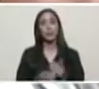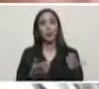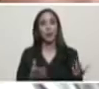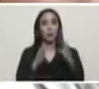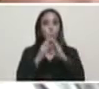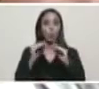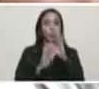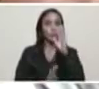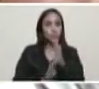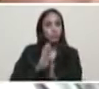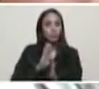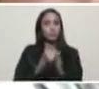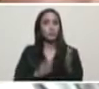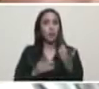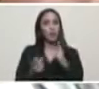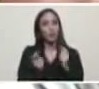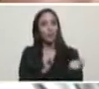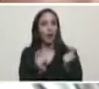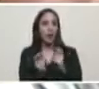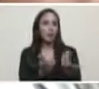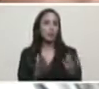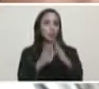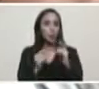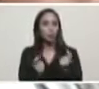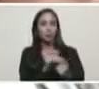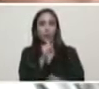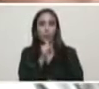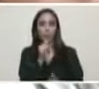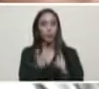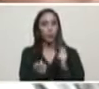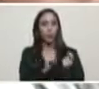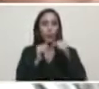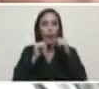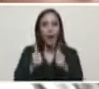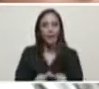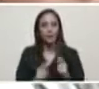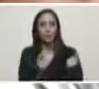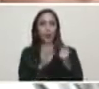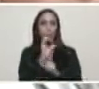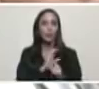del diálogo espacios del debate espacio de la formación artística